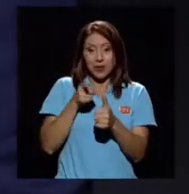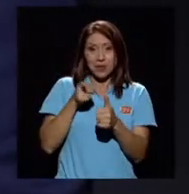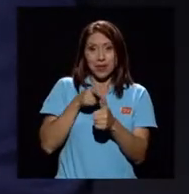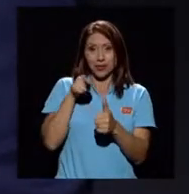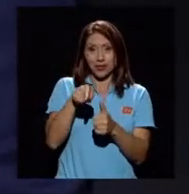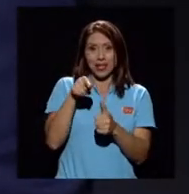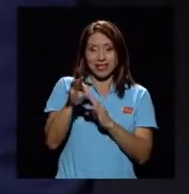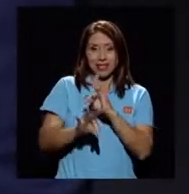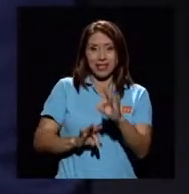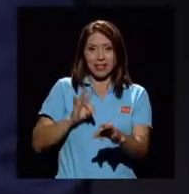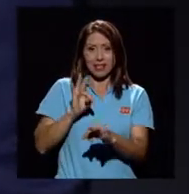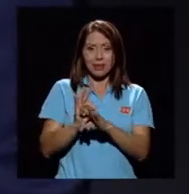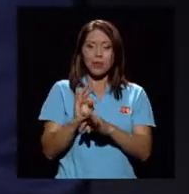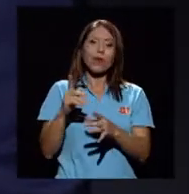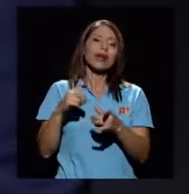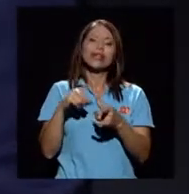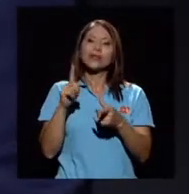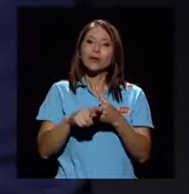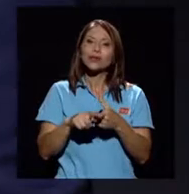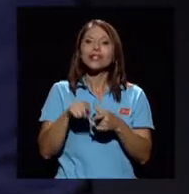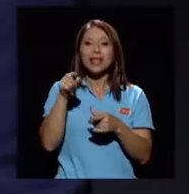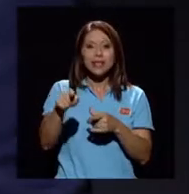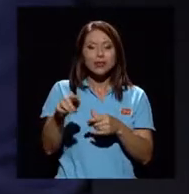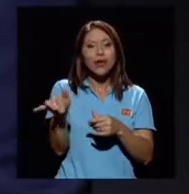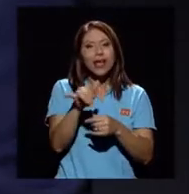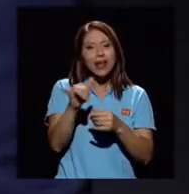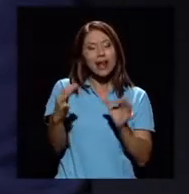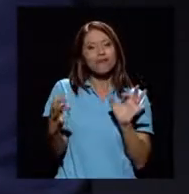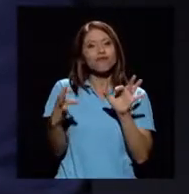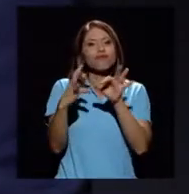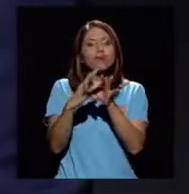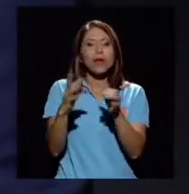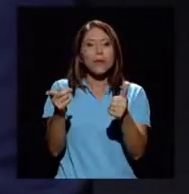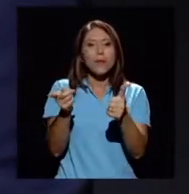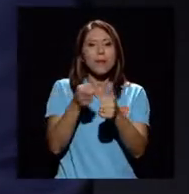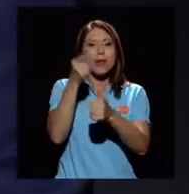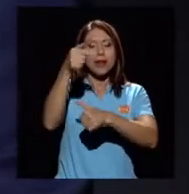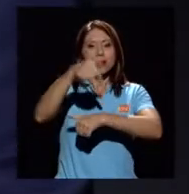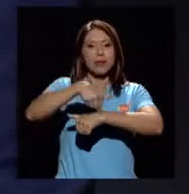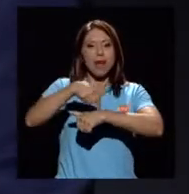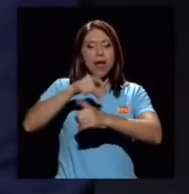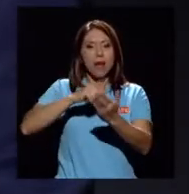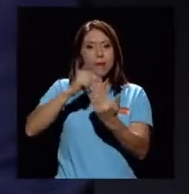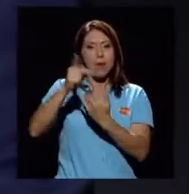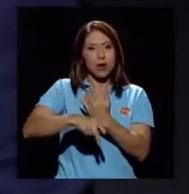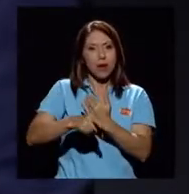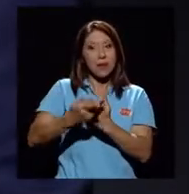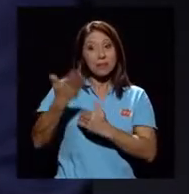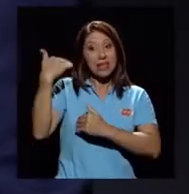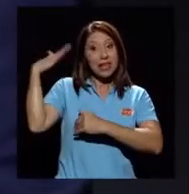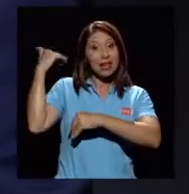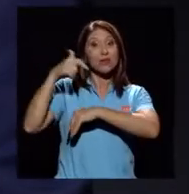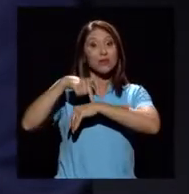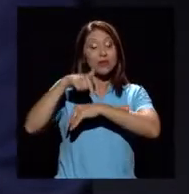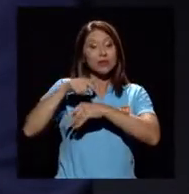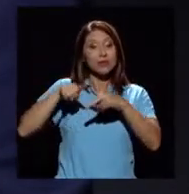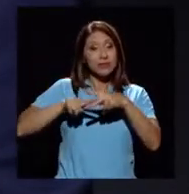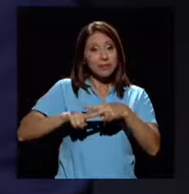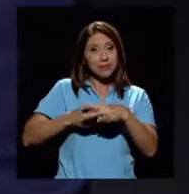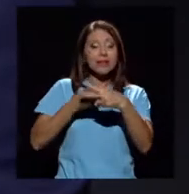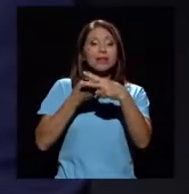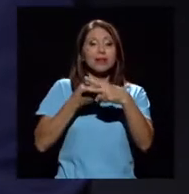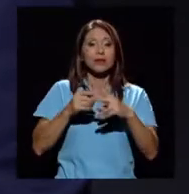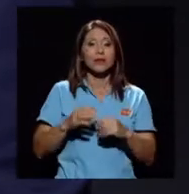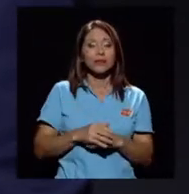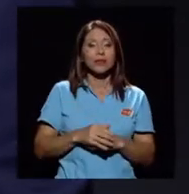tipo, entonces era de la primera etapa del programa que estaba empezando, por cierto. Y